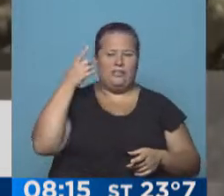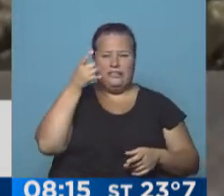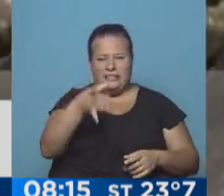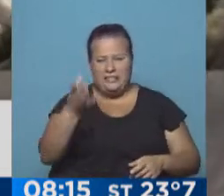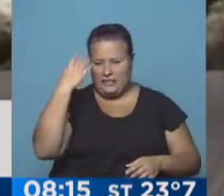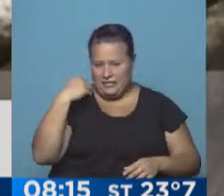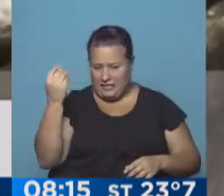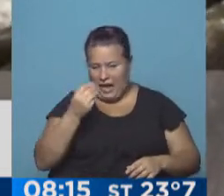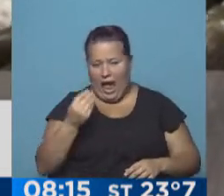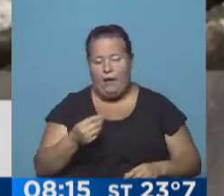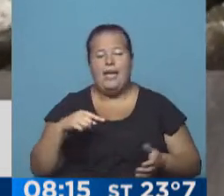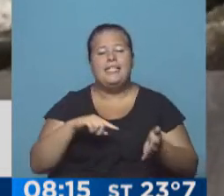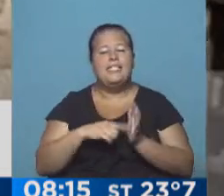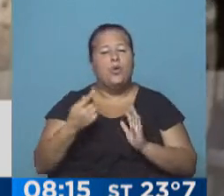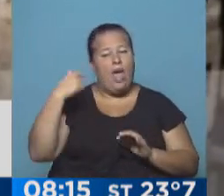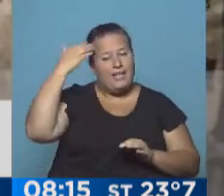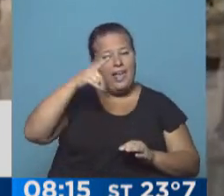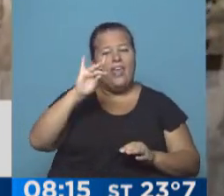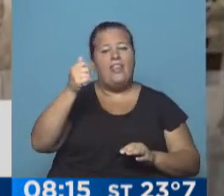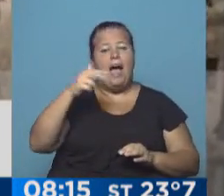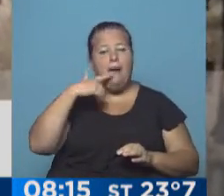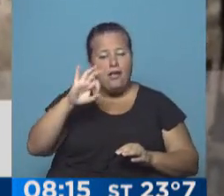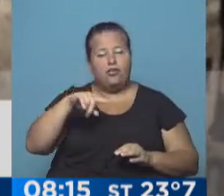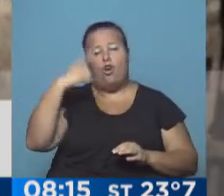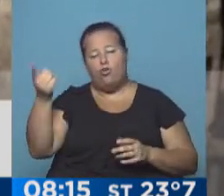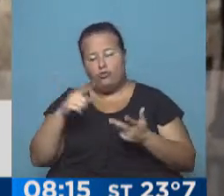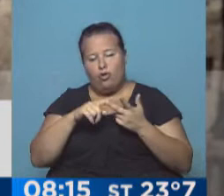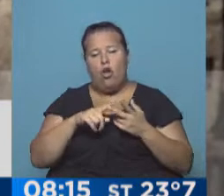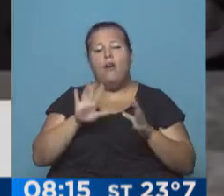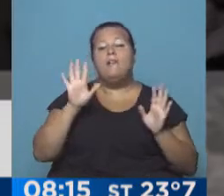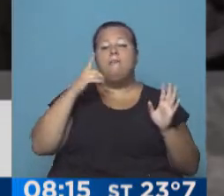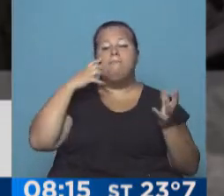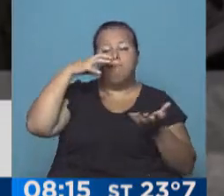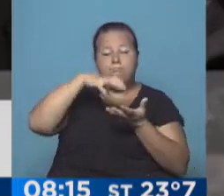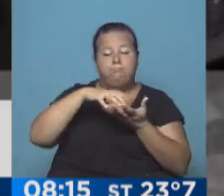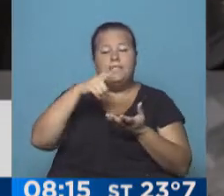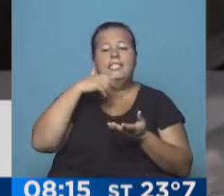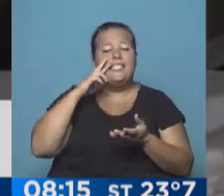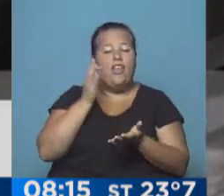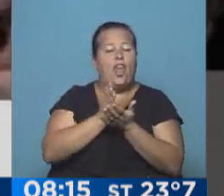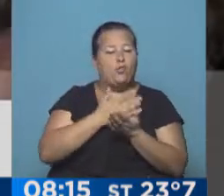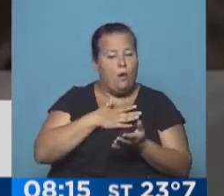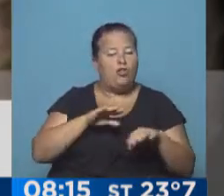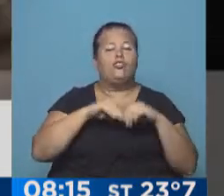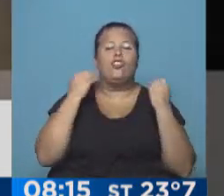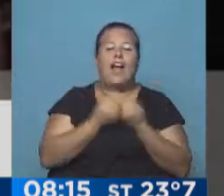del sábado en las ciudades sirias de Damasco y de Homs. Según el Observatorio Sirio de Derechos Humanos, ya